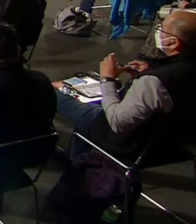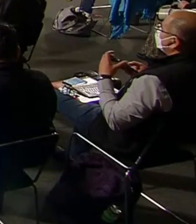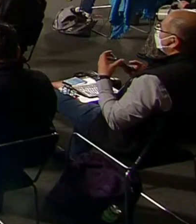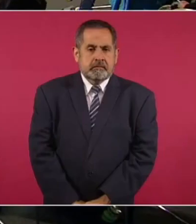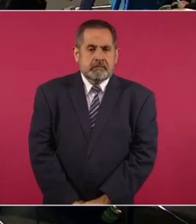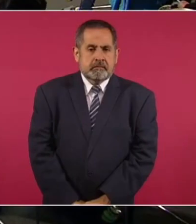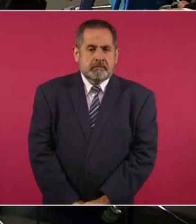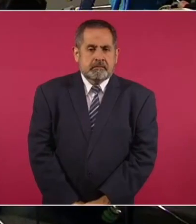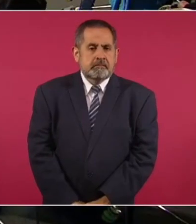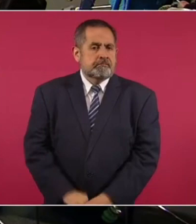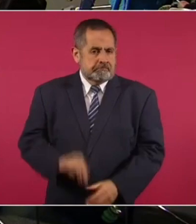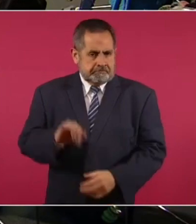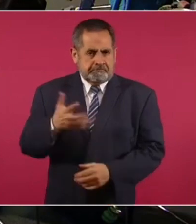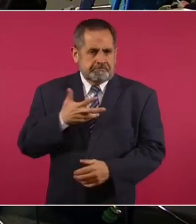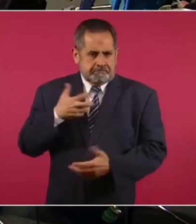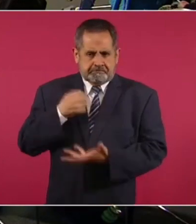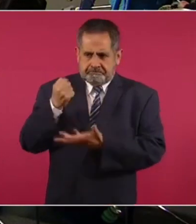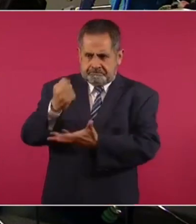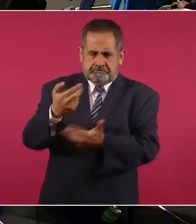recursos.